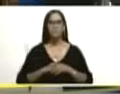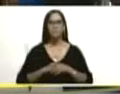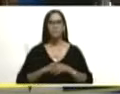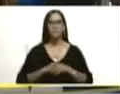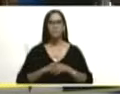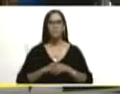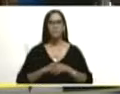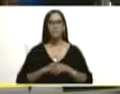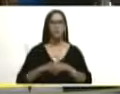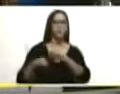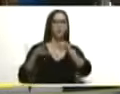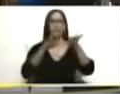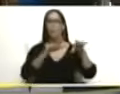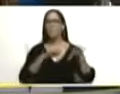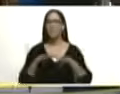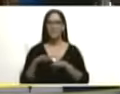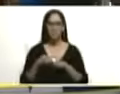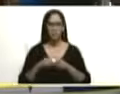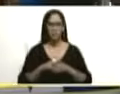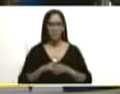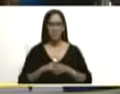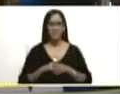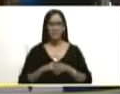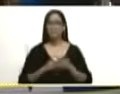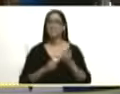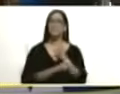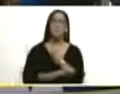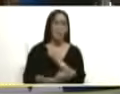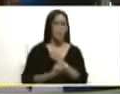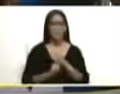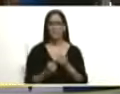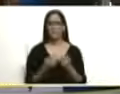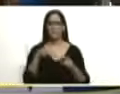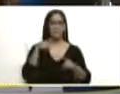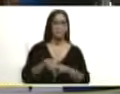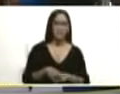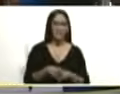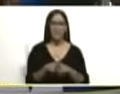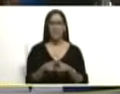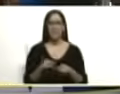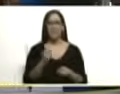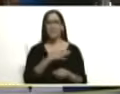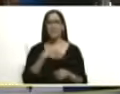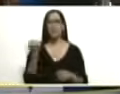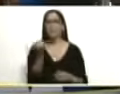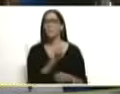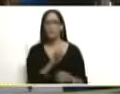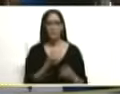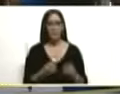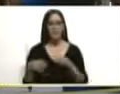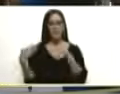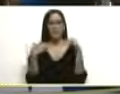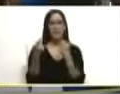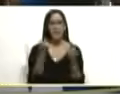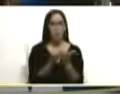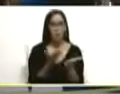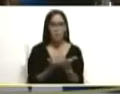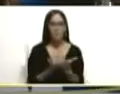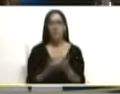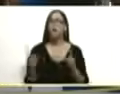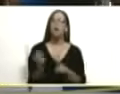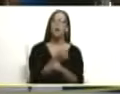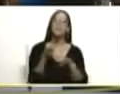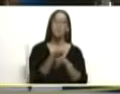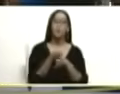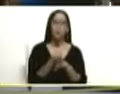con conspiraciones, trama, complot, intentos de magnicidio, guerras económicas, golpes de